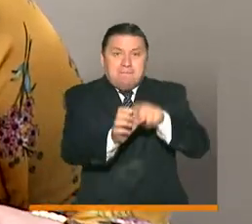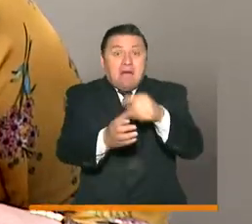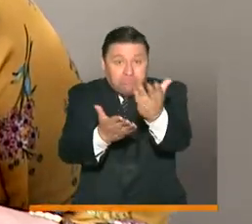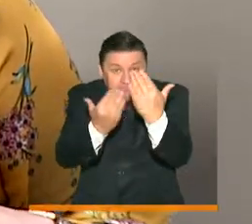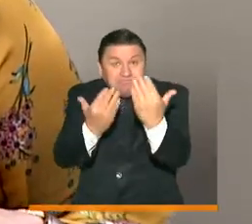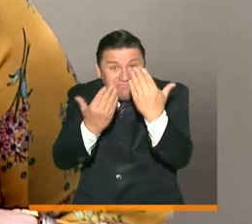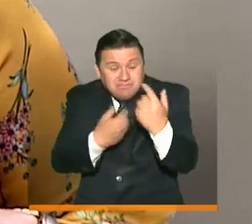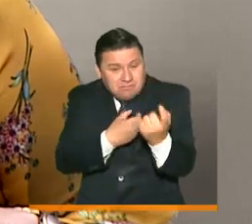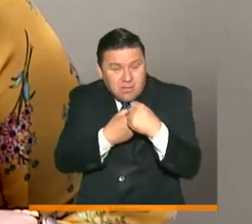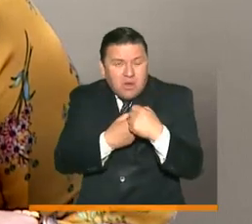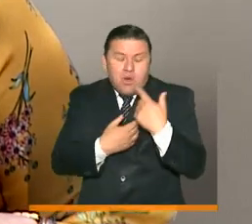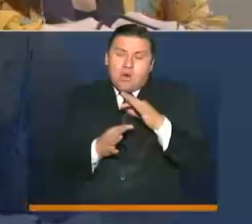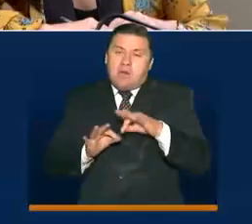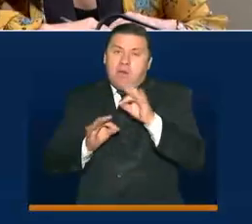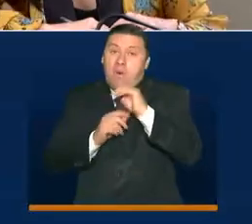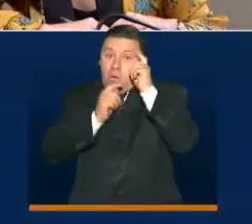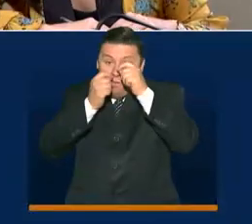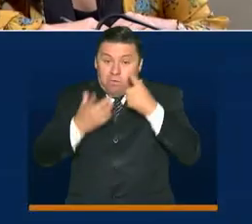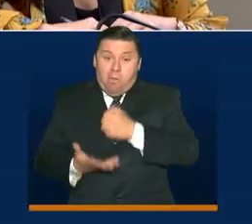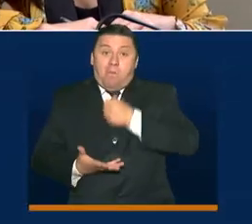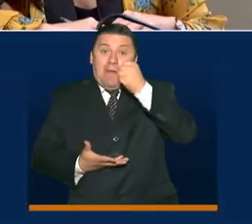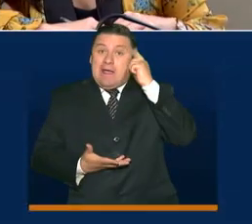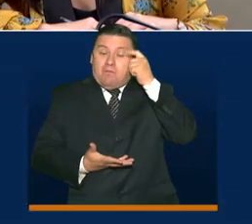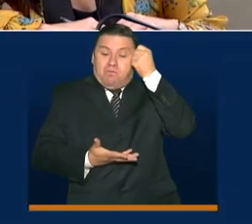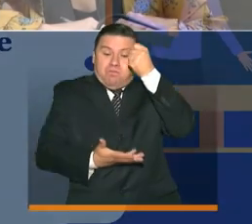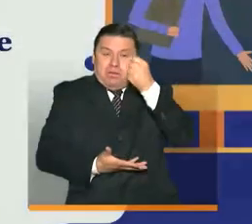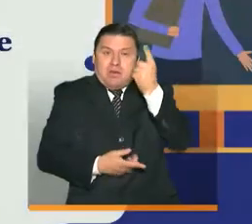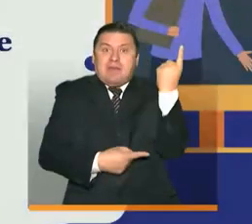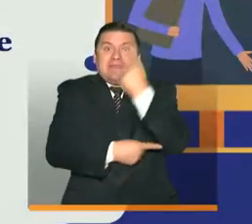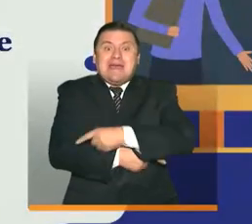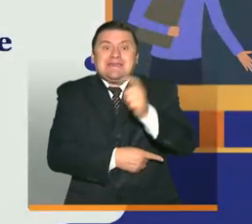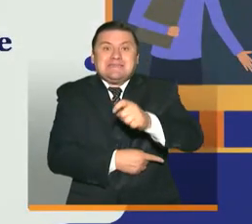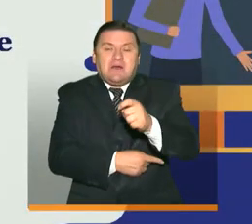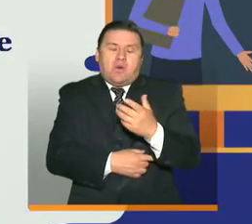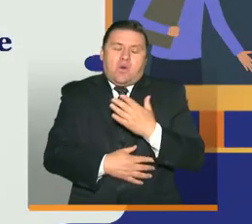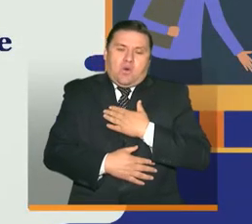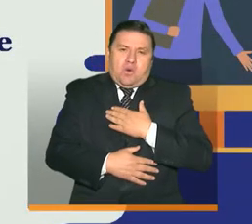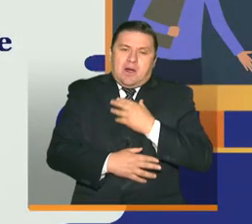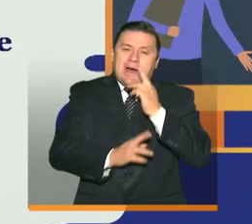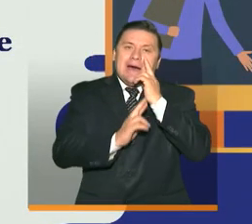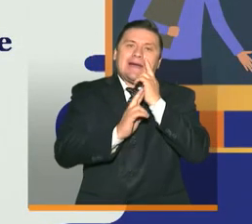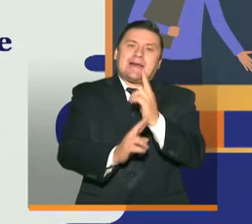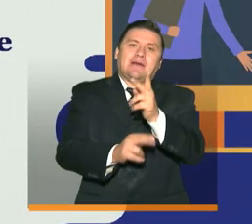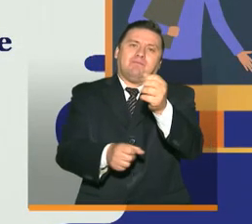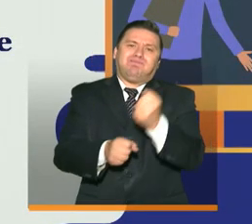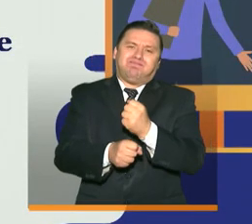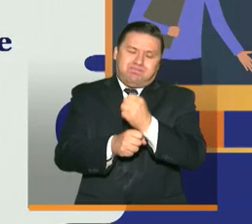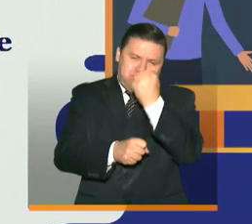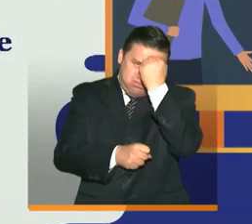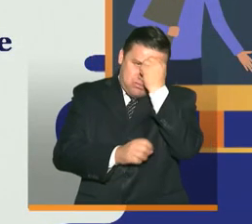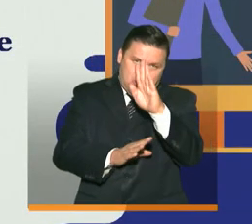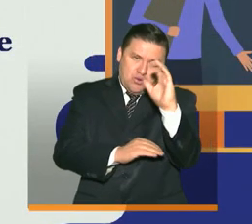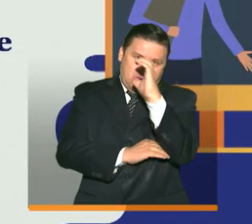partícipe de esta inversión tan importante en ustedes y en su día, que constituye un reconocimiento a la labor de los maestros colombianos.